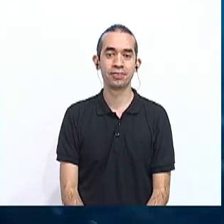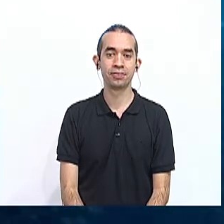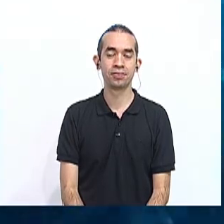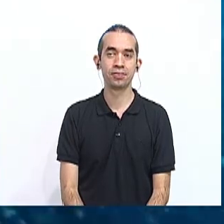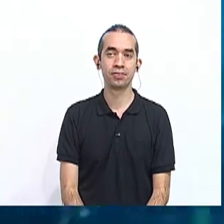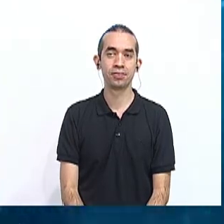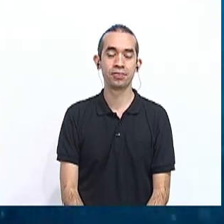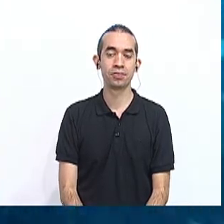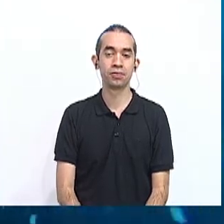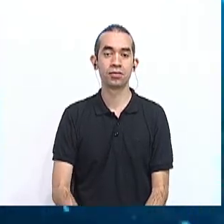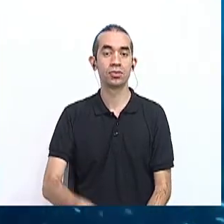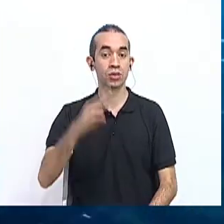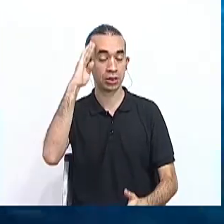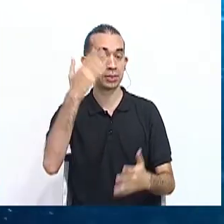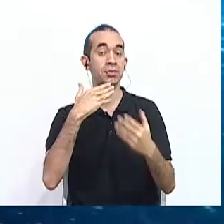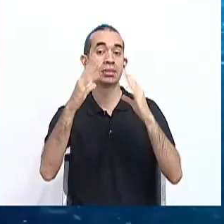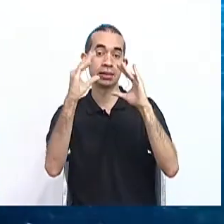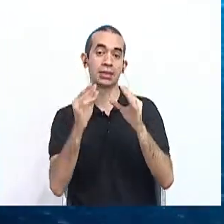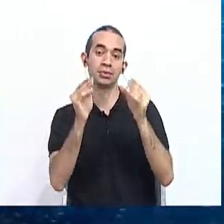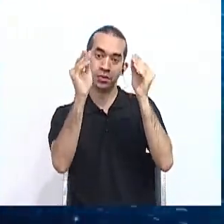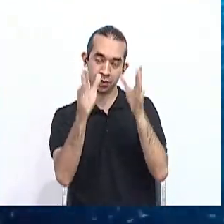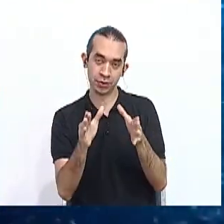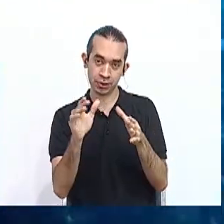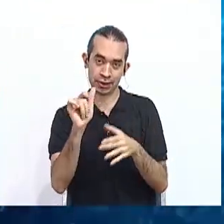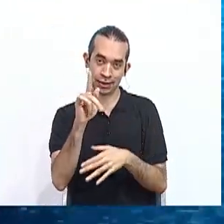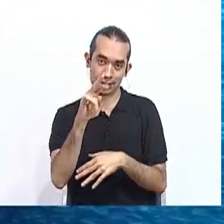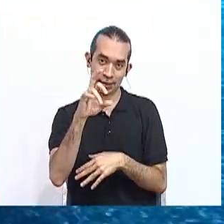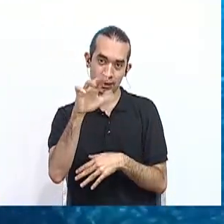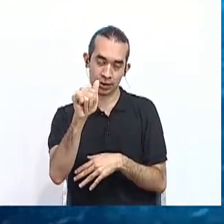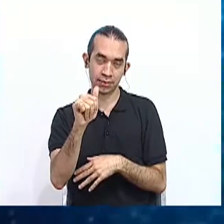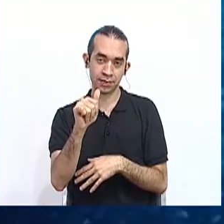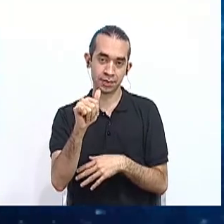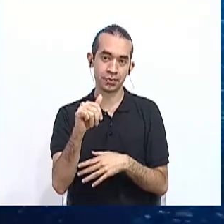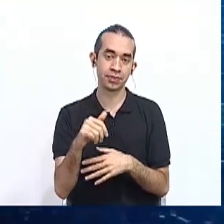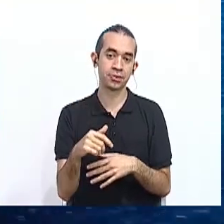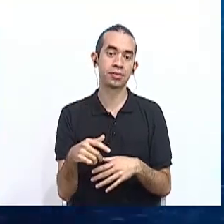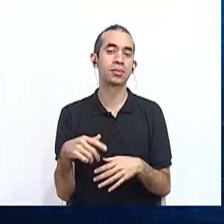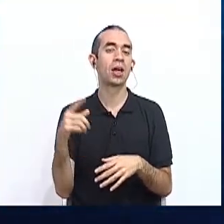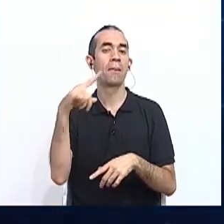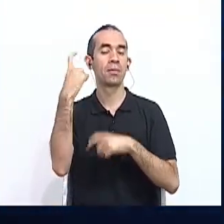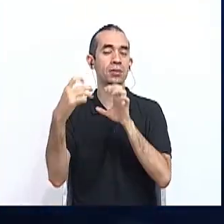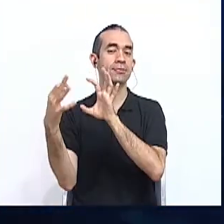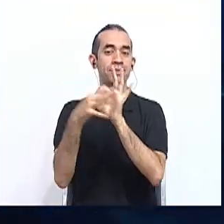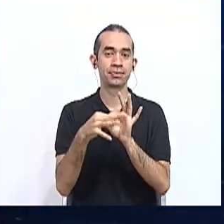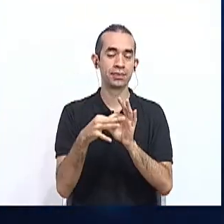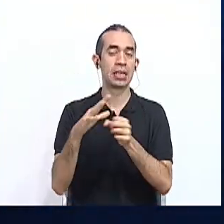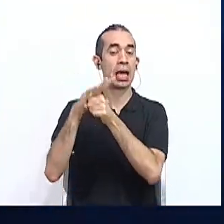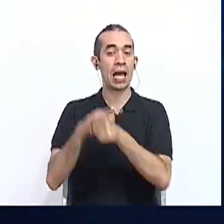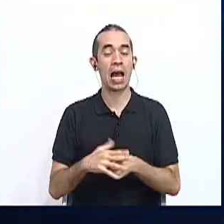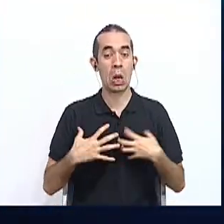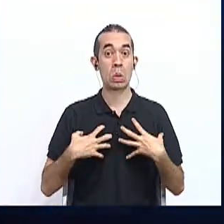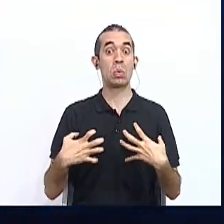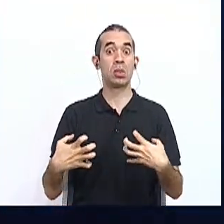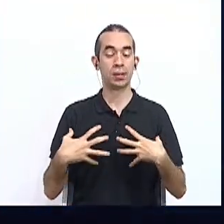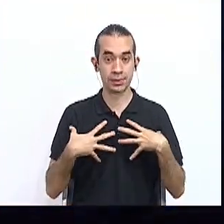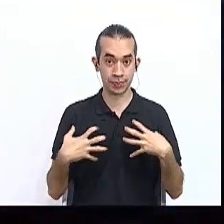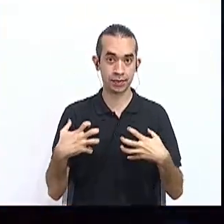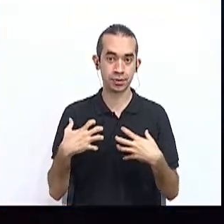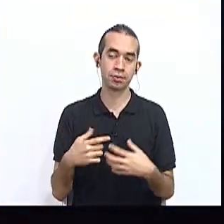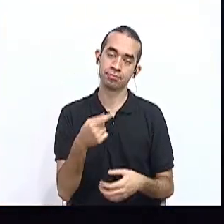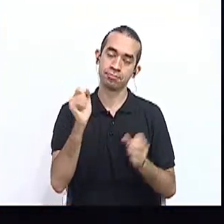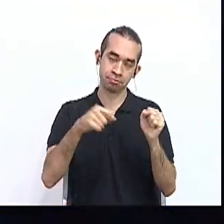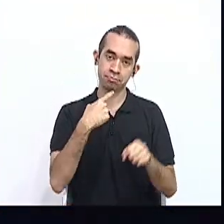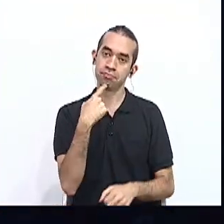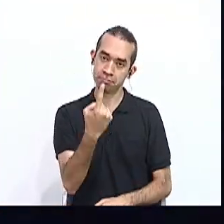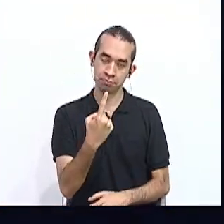Hola, buenas tardes, profe Andrea. Para la tercera pregunta, que sería los efectos de la presión del agua en los pulmones. Bueno, cabe mencionar